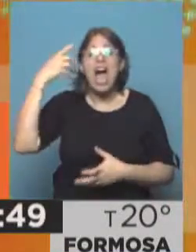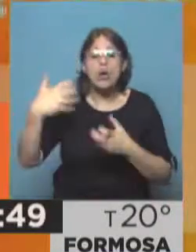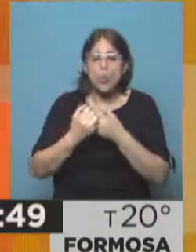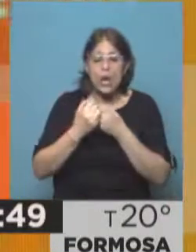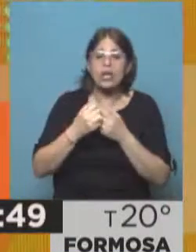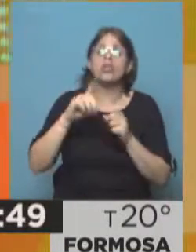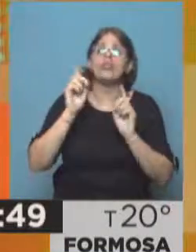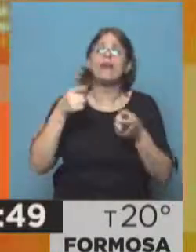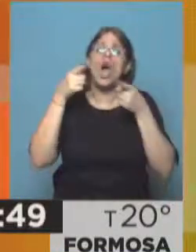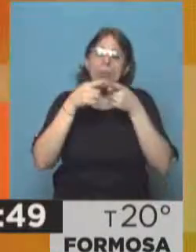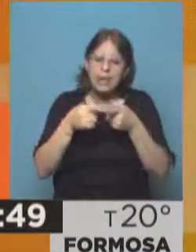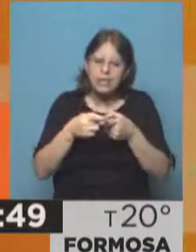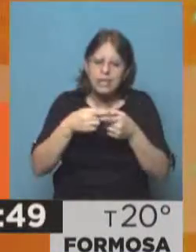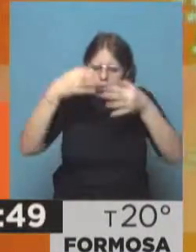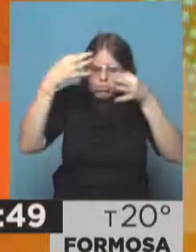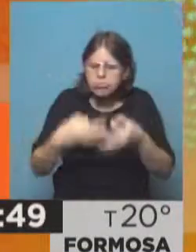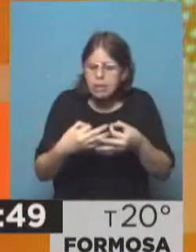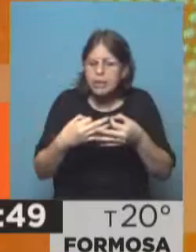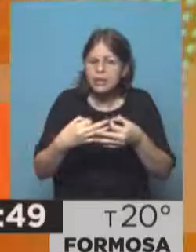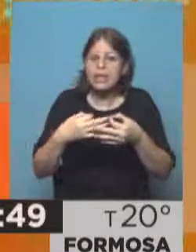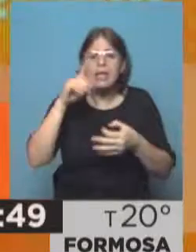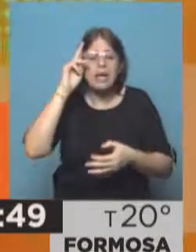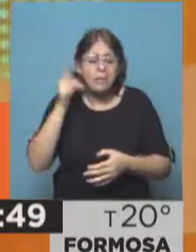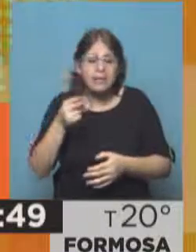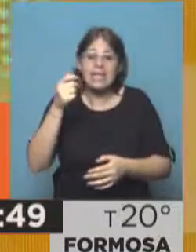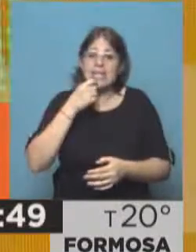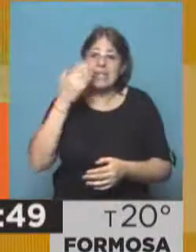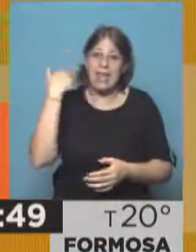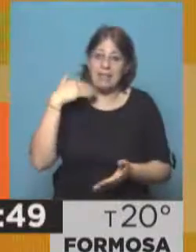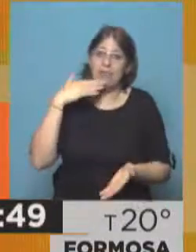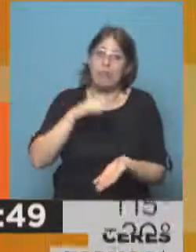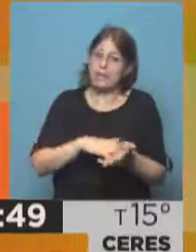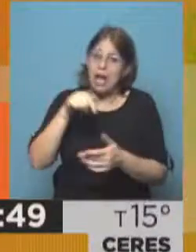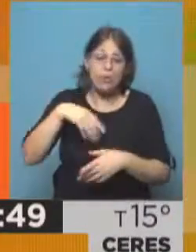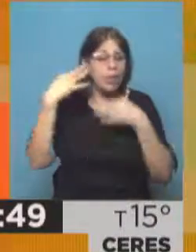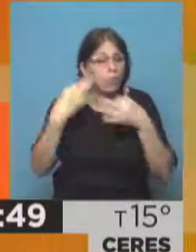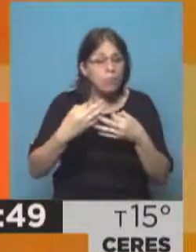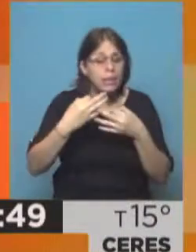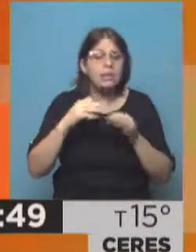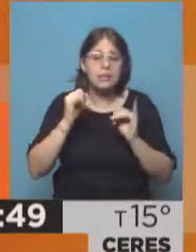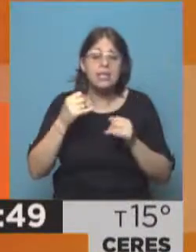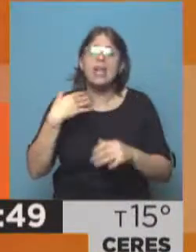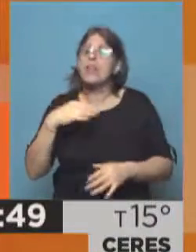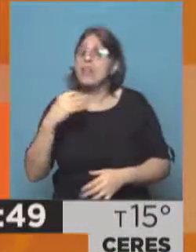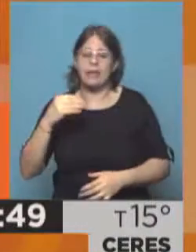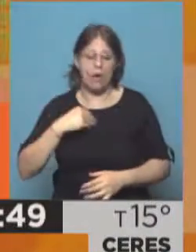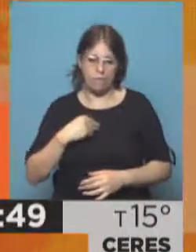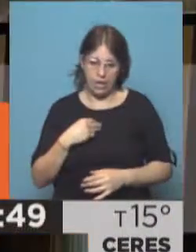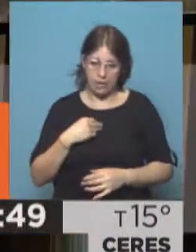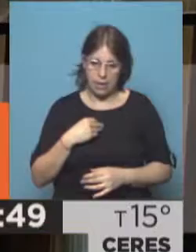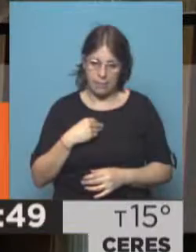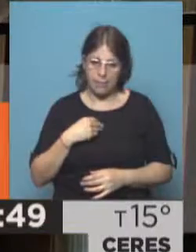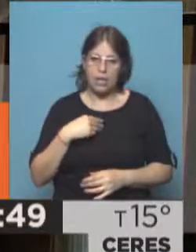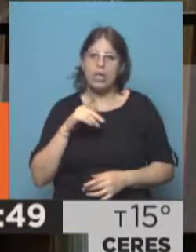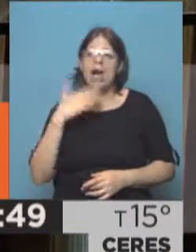los objetivos como corresponde. Si lo que se promete se cumple, acá tiene que haber confiabilidad. Confiabilidad